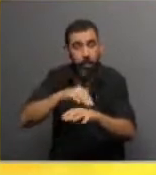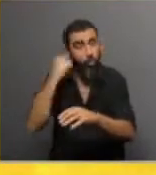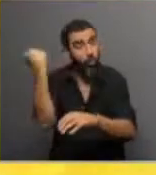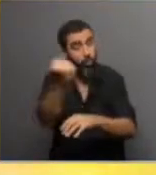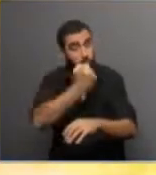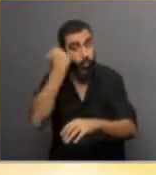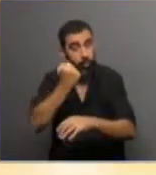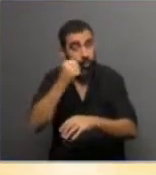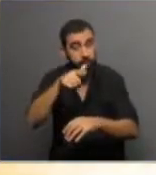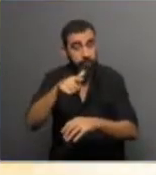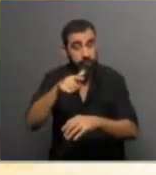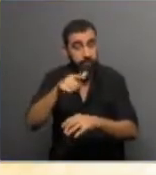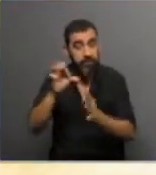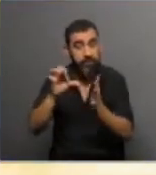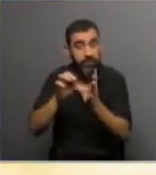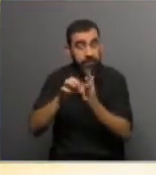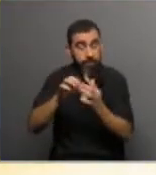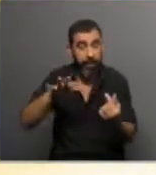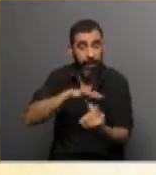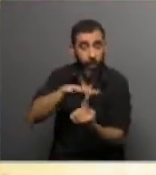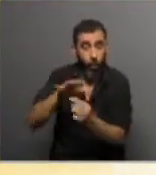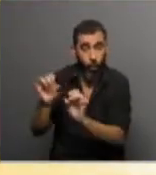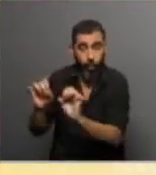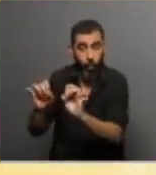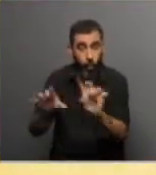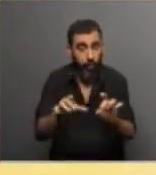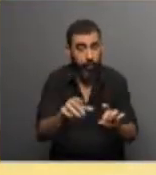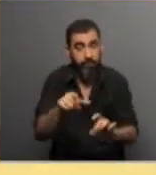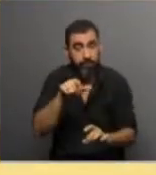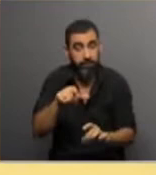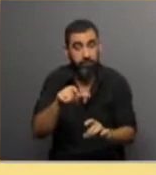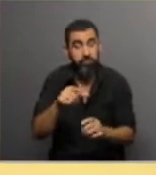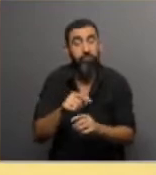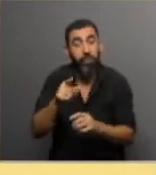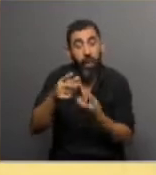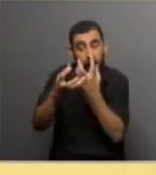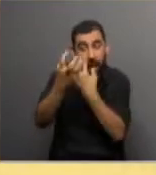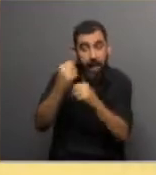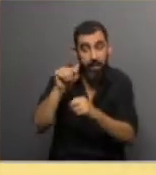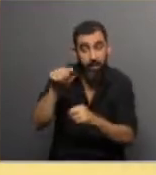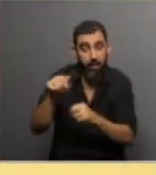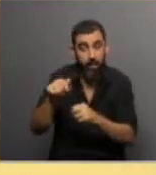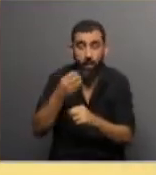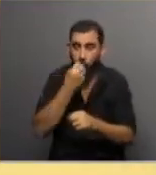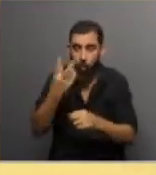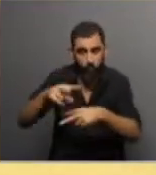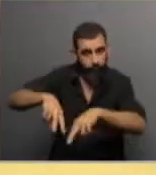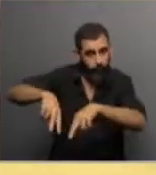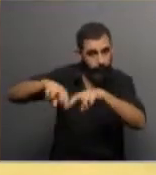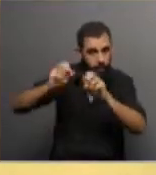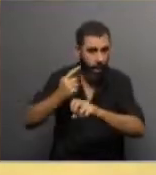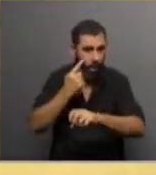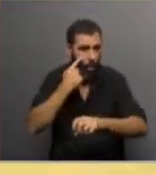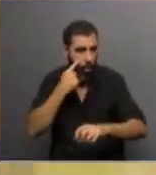importantes en los ecosistemas. Claro. Entonces, bueno, es una especie que está bueno estudiarla,